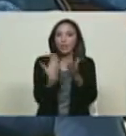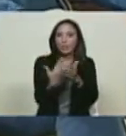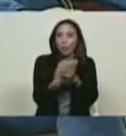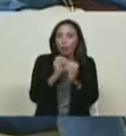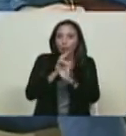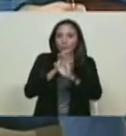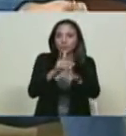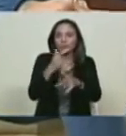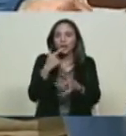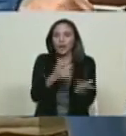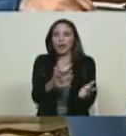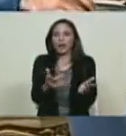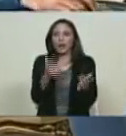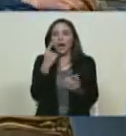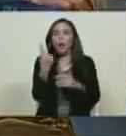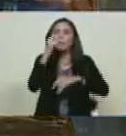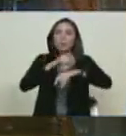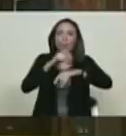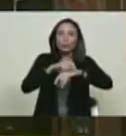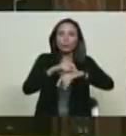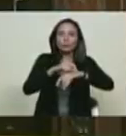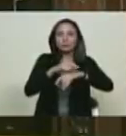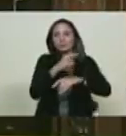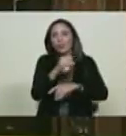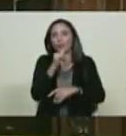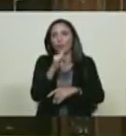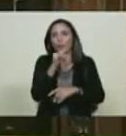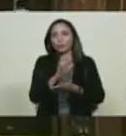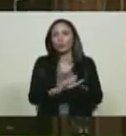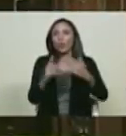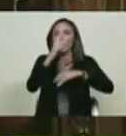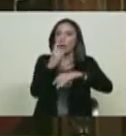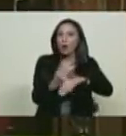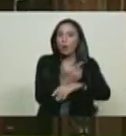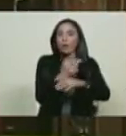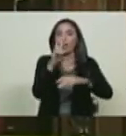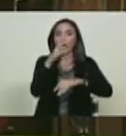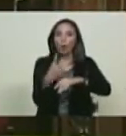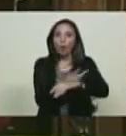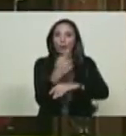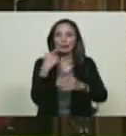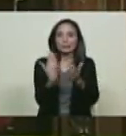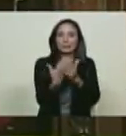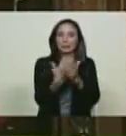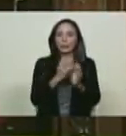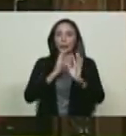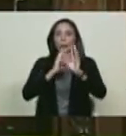Como este testimonio de un minuto y medio hay una hora, dos horas de testimonio